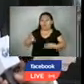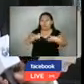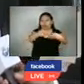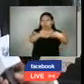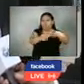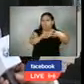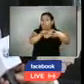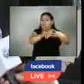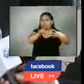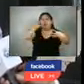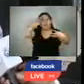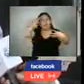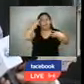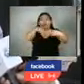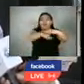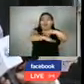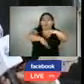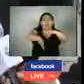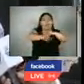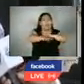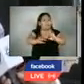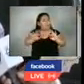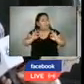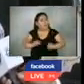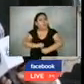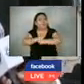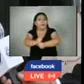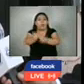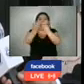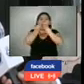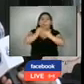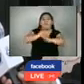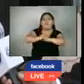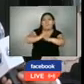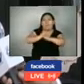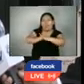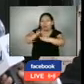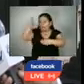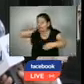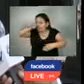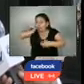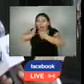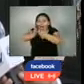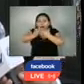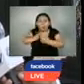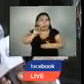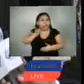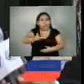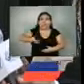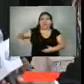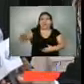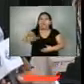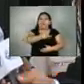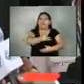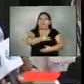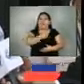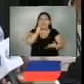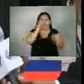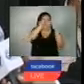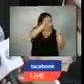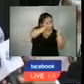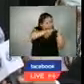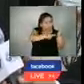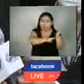bases en términos de seguridad hídrica, prevención de la contaminación, es un bien público y sobre todo que no deja